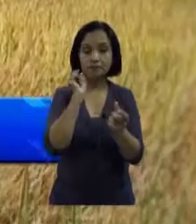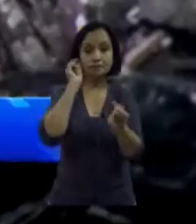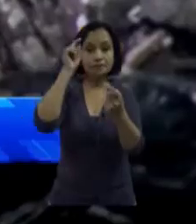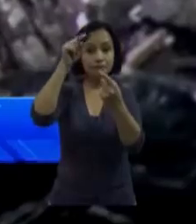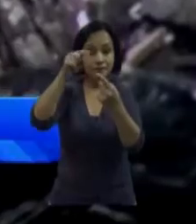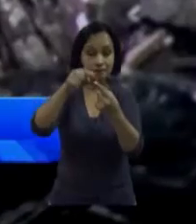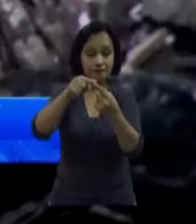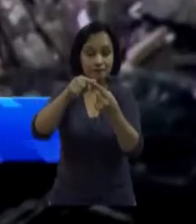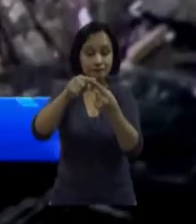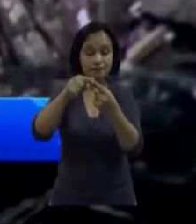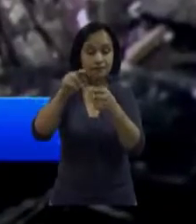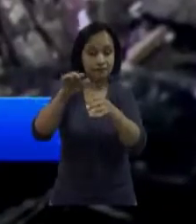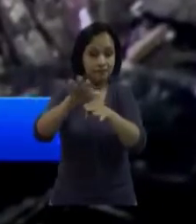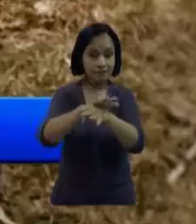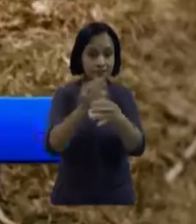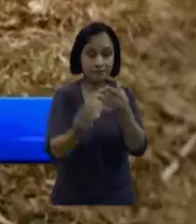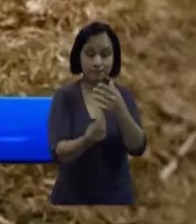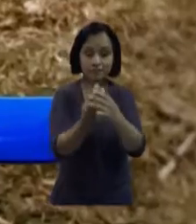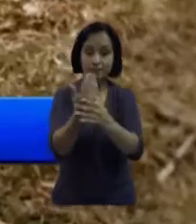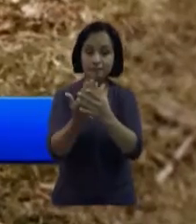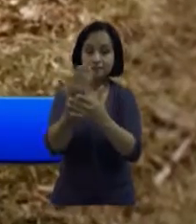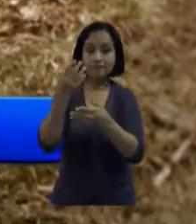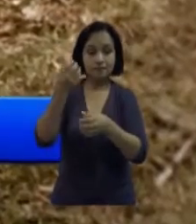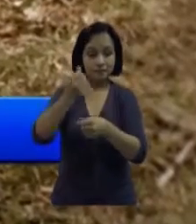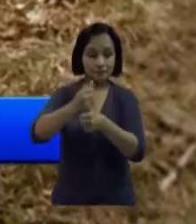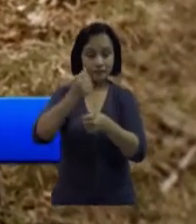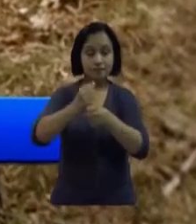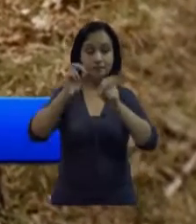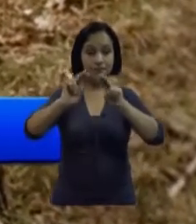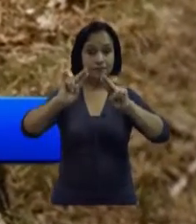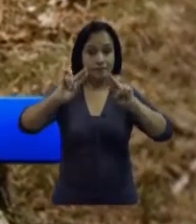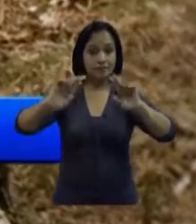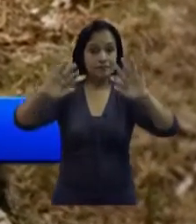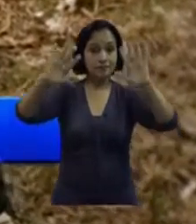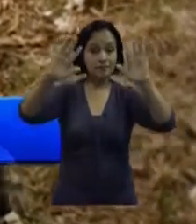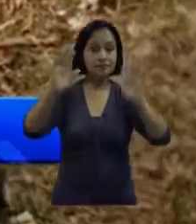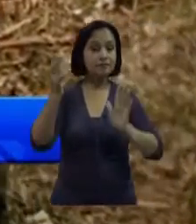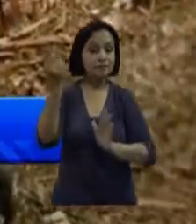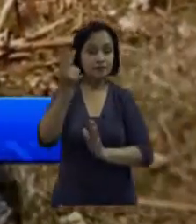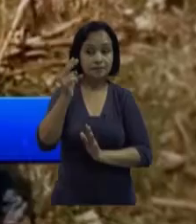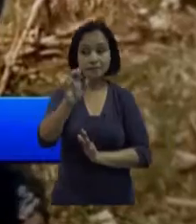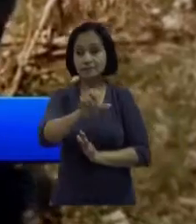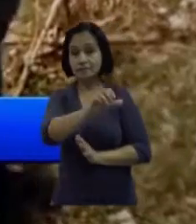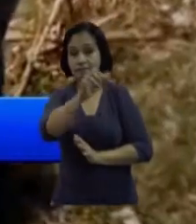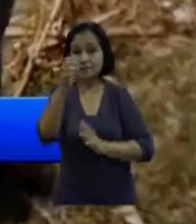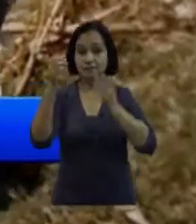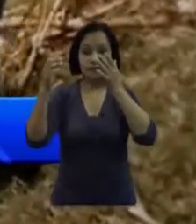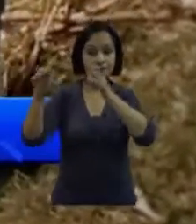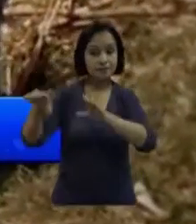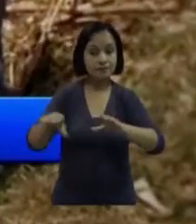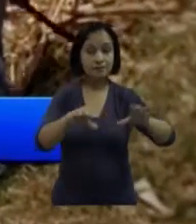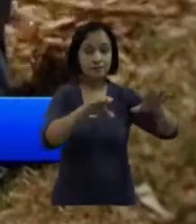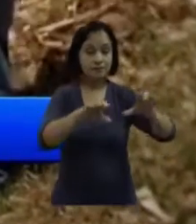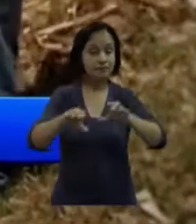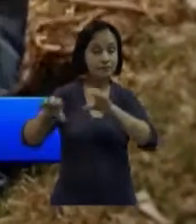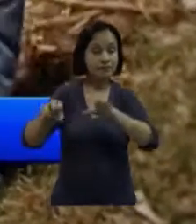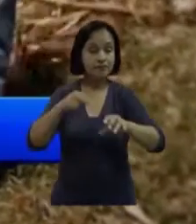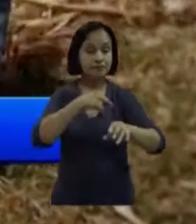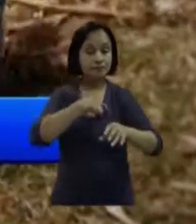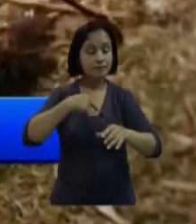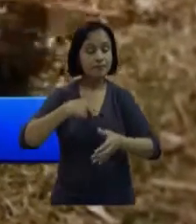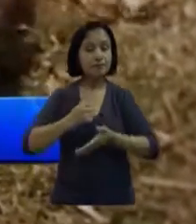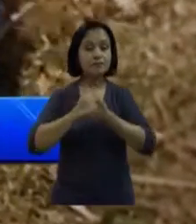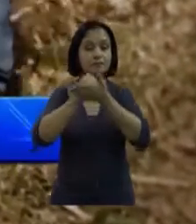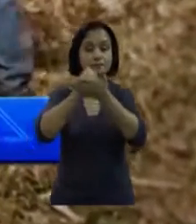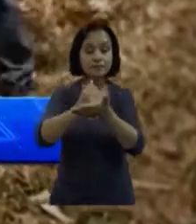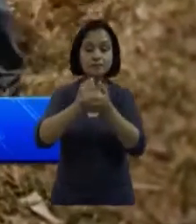el principal objetivo de nuestra sensibilización y de nuestra educación ambiental, y utilizar otro tipo de acciones de que